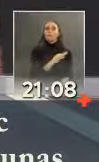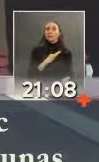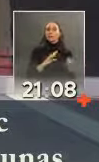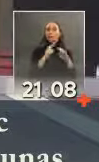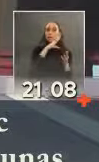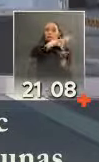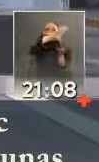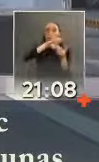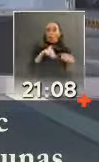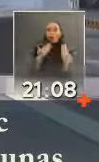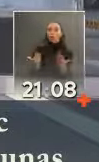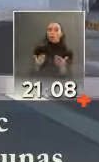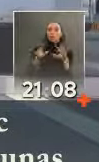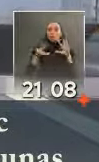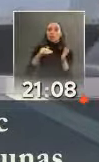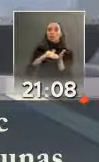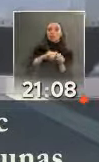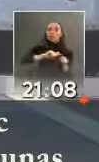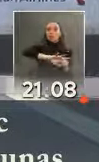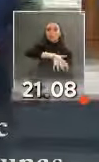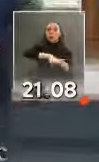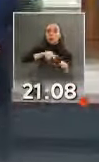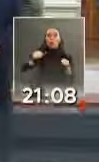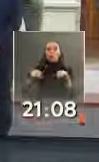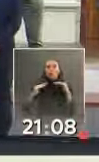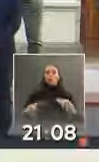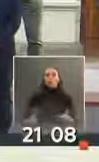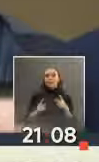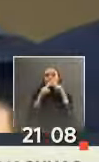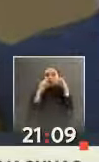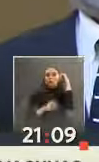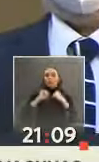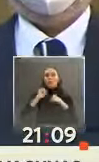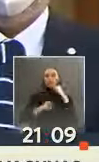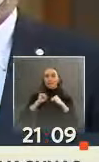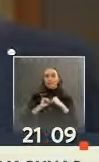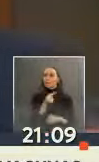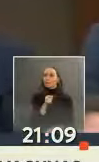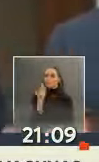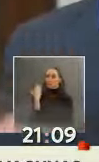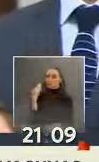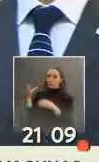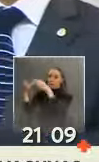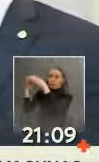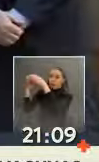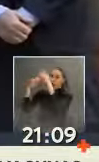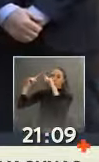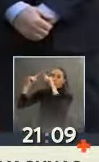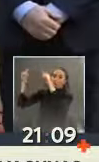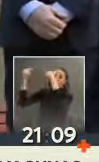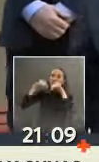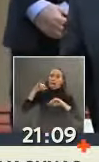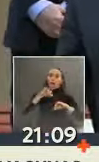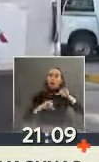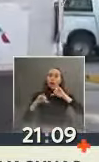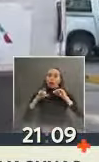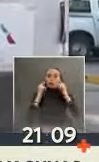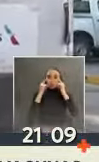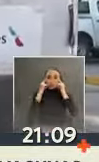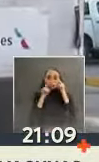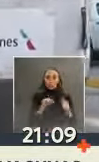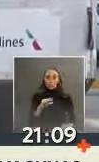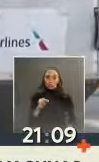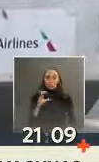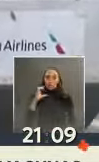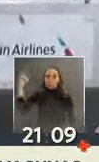de 18.000 metros cuadrados. Hace semanas que una delegación del laboratorio chino Sinovac, creadores de la